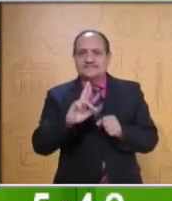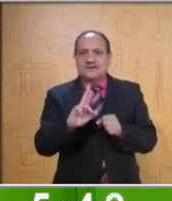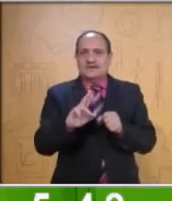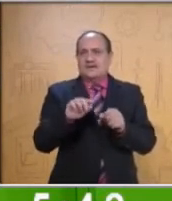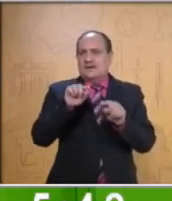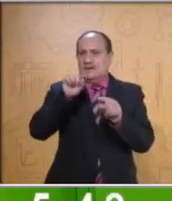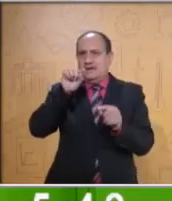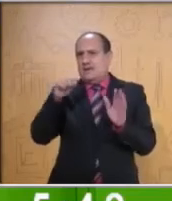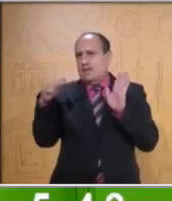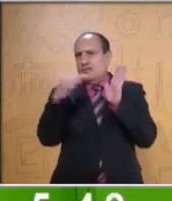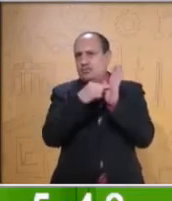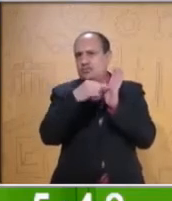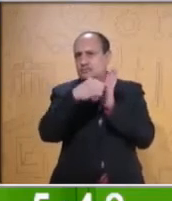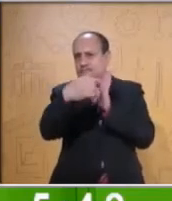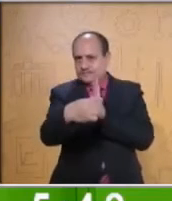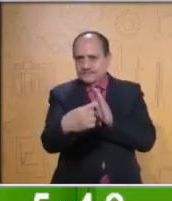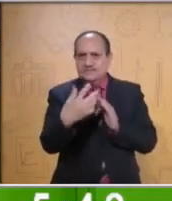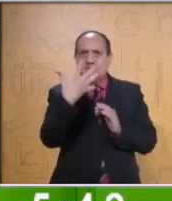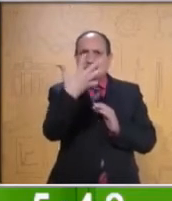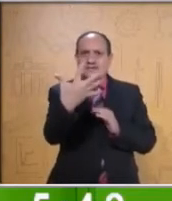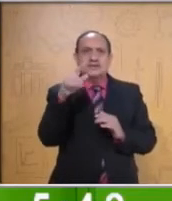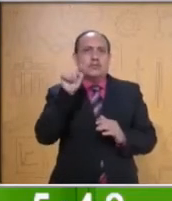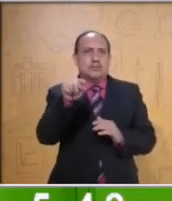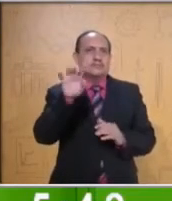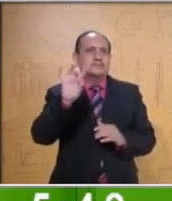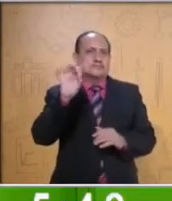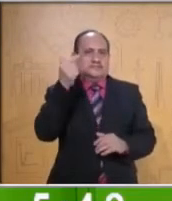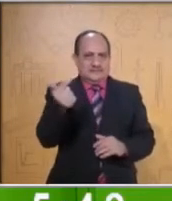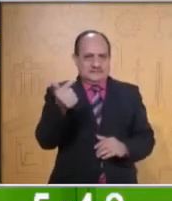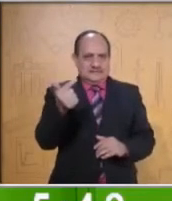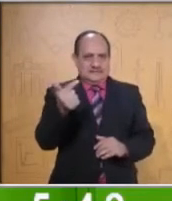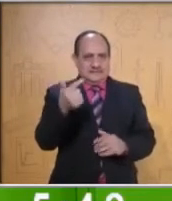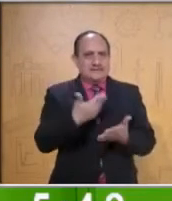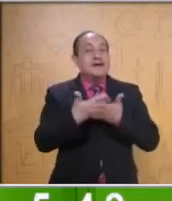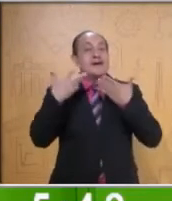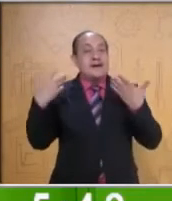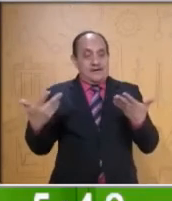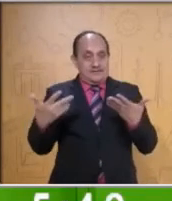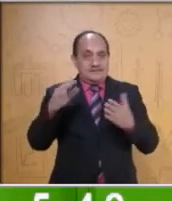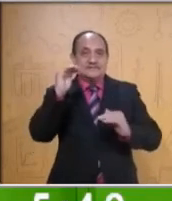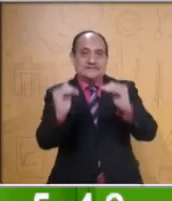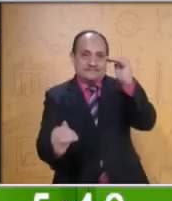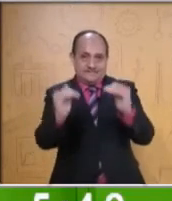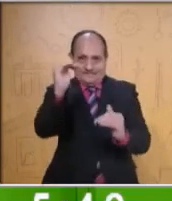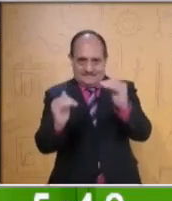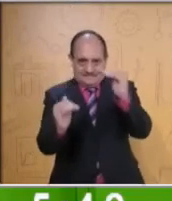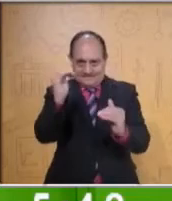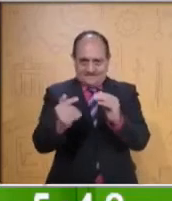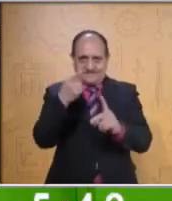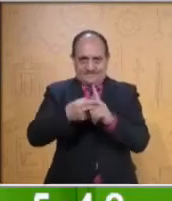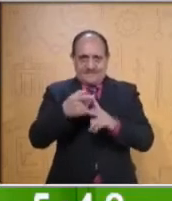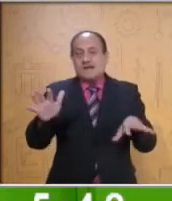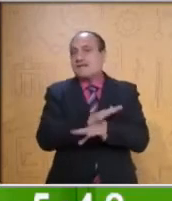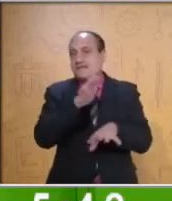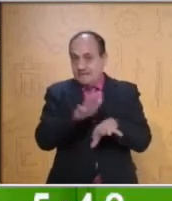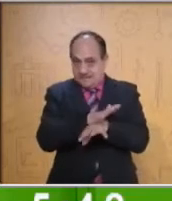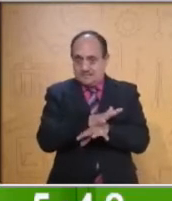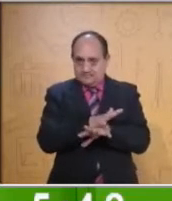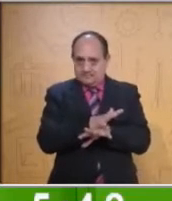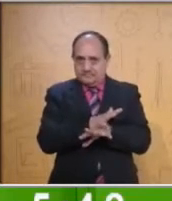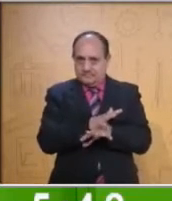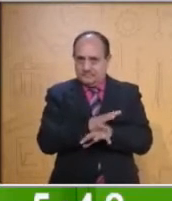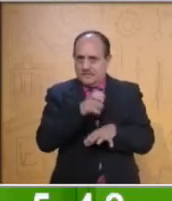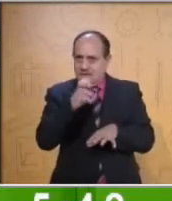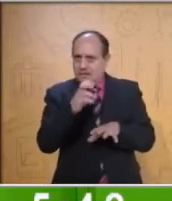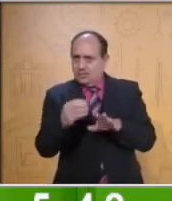decimales, 5.37. Esta es ahora la media aritmética. ¿Cambió la media aritmética con ese